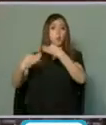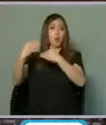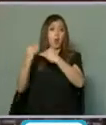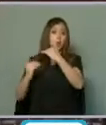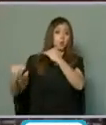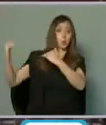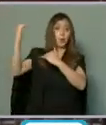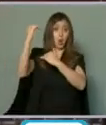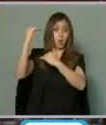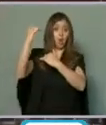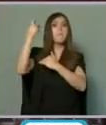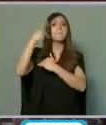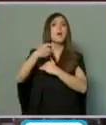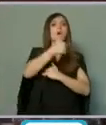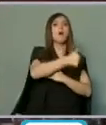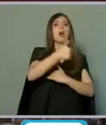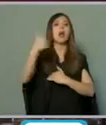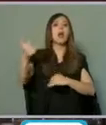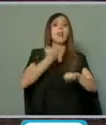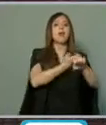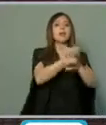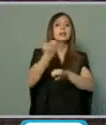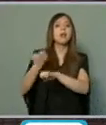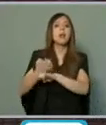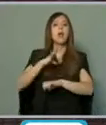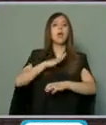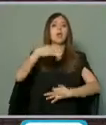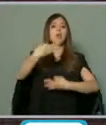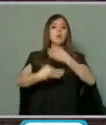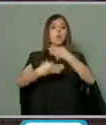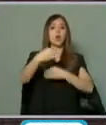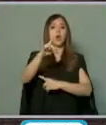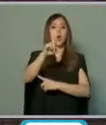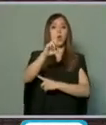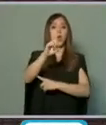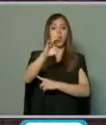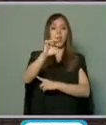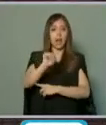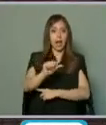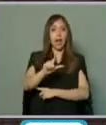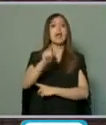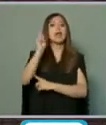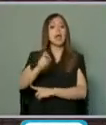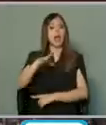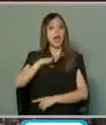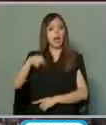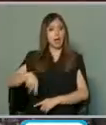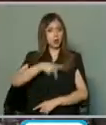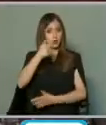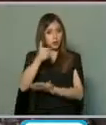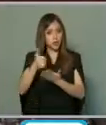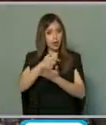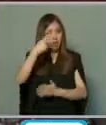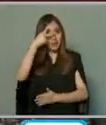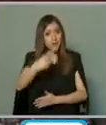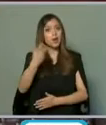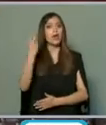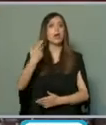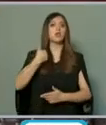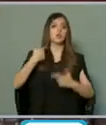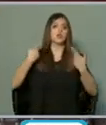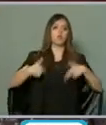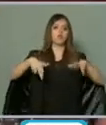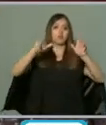cada entidad, en cada estado, un tribunal local. Este es el caso de la Ciudad de México, que es el que vengo representando y a platicarles un poquito. Sí.